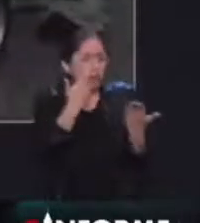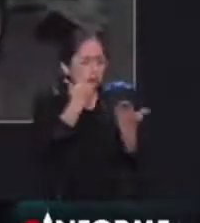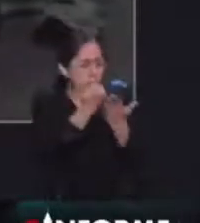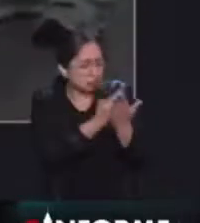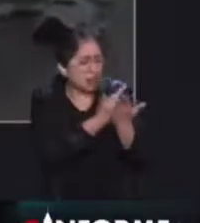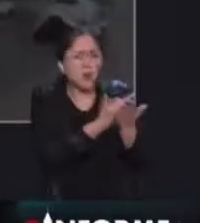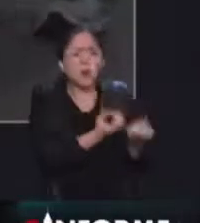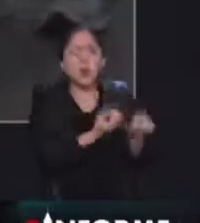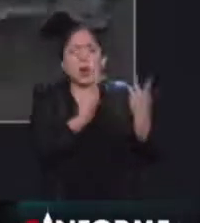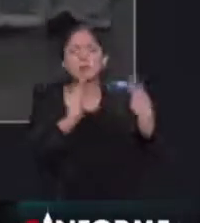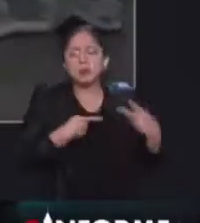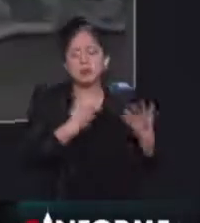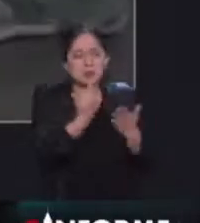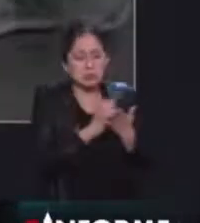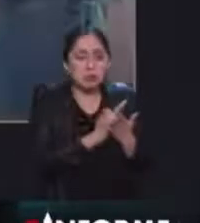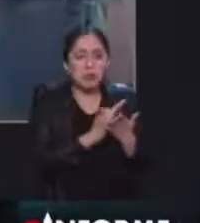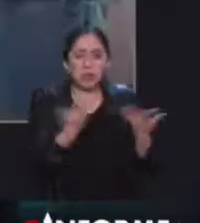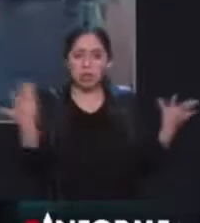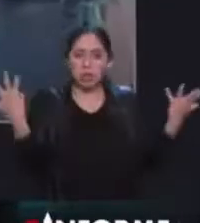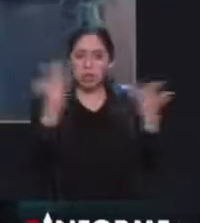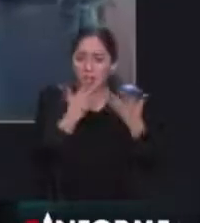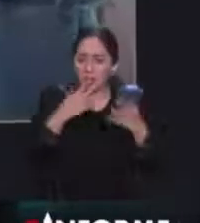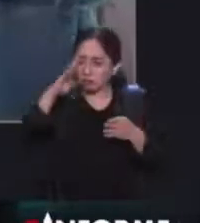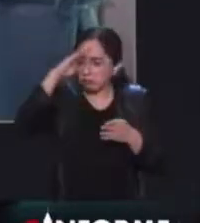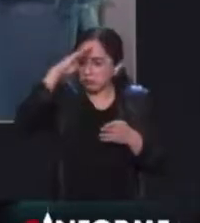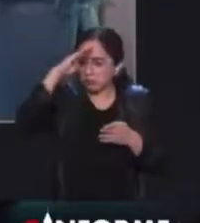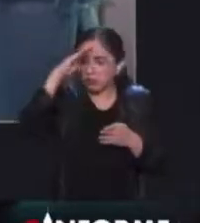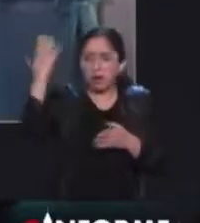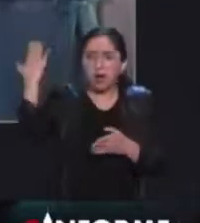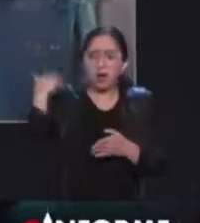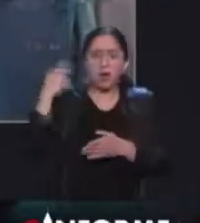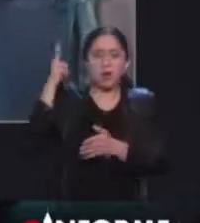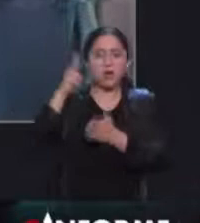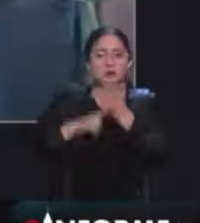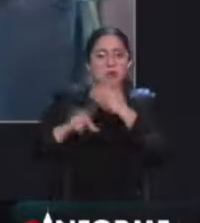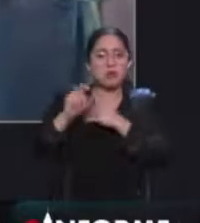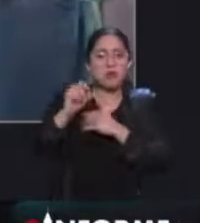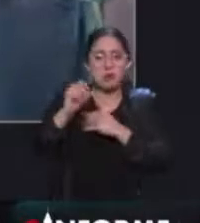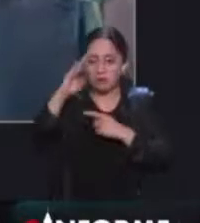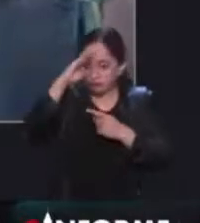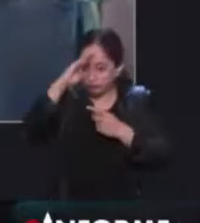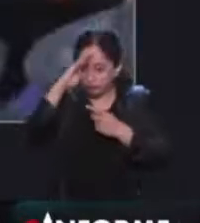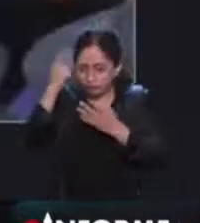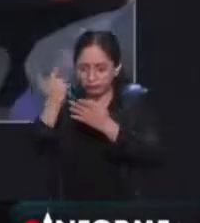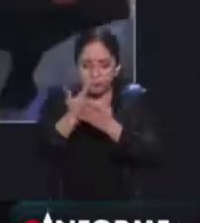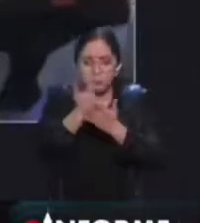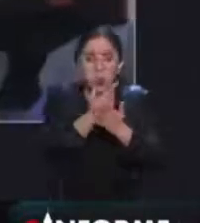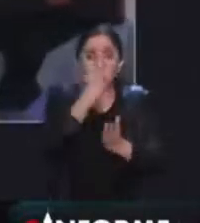2020. Eso nos llevó a una cifra de más de